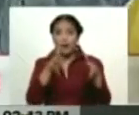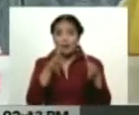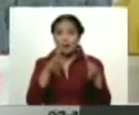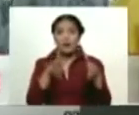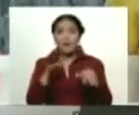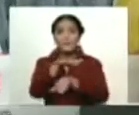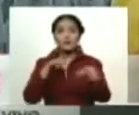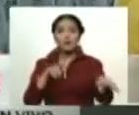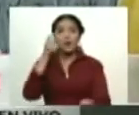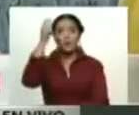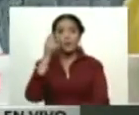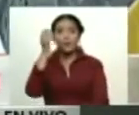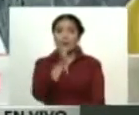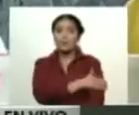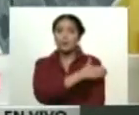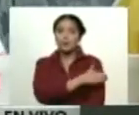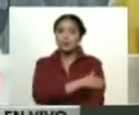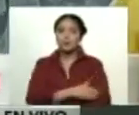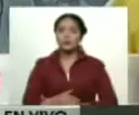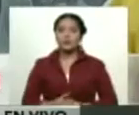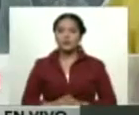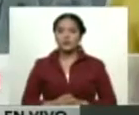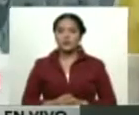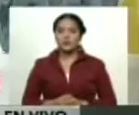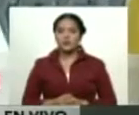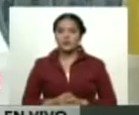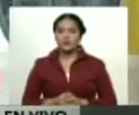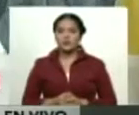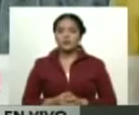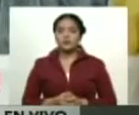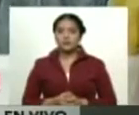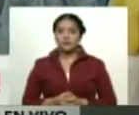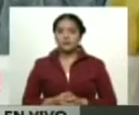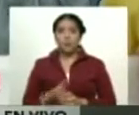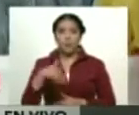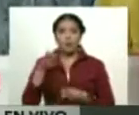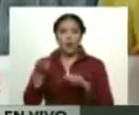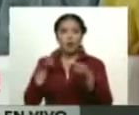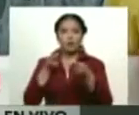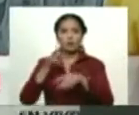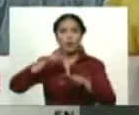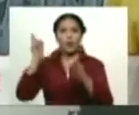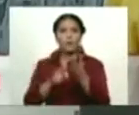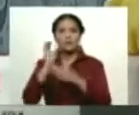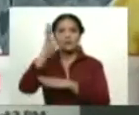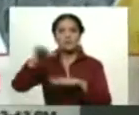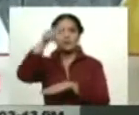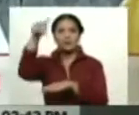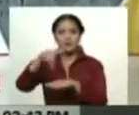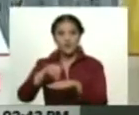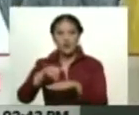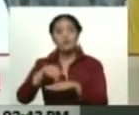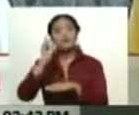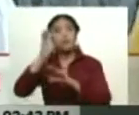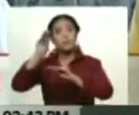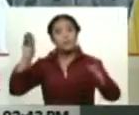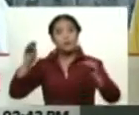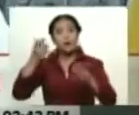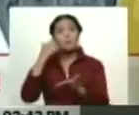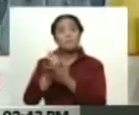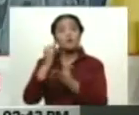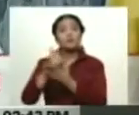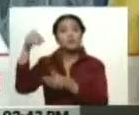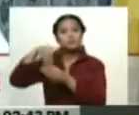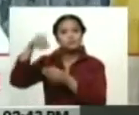parlamentaria, la oposición número uno tendrían el control total de la Asamblea, número dos, convocaría un referéndum